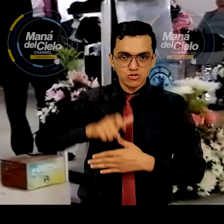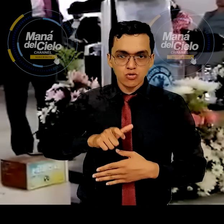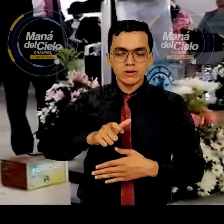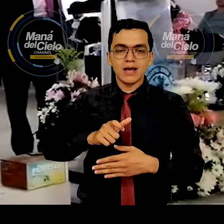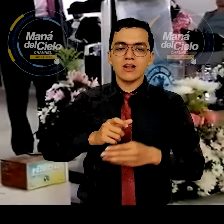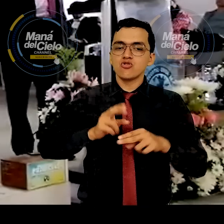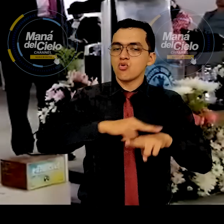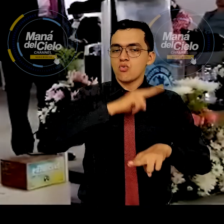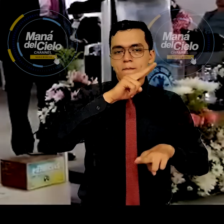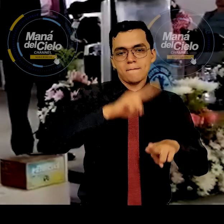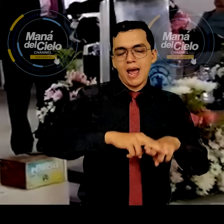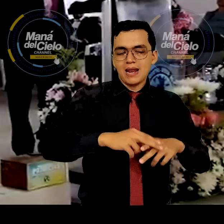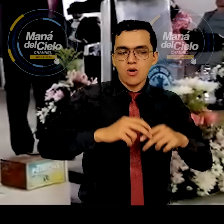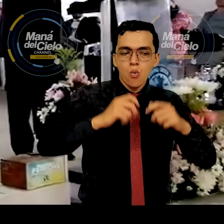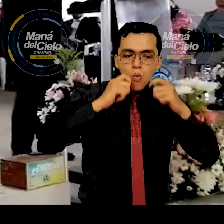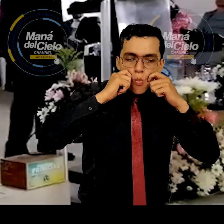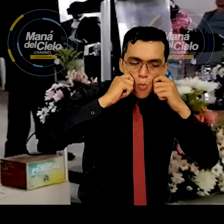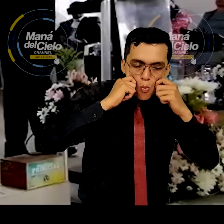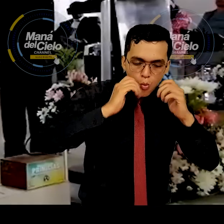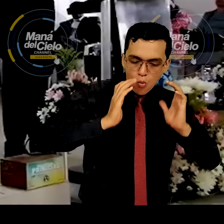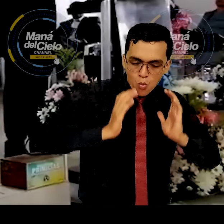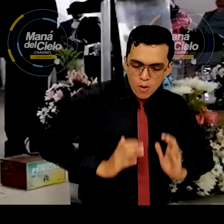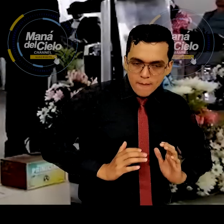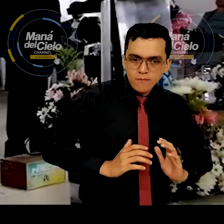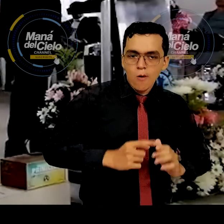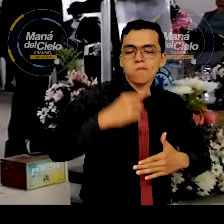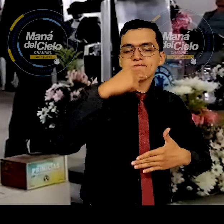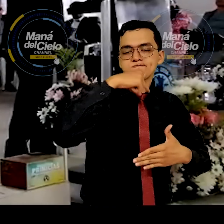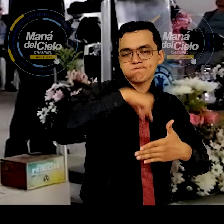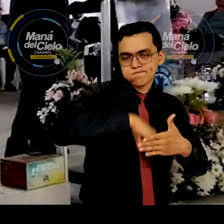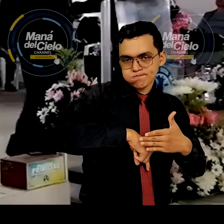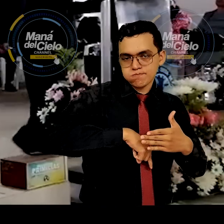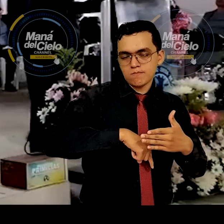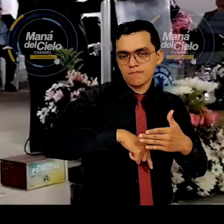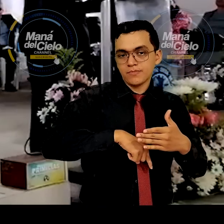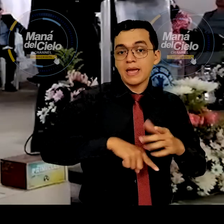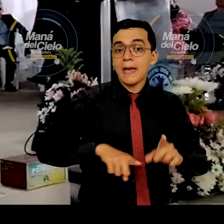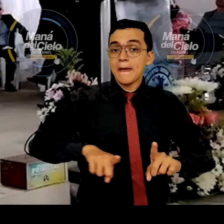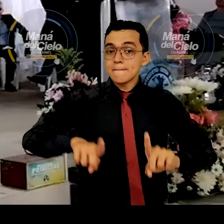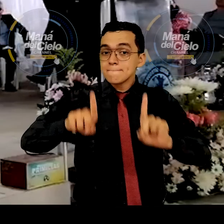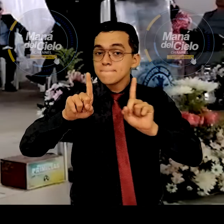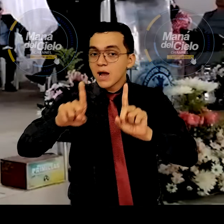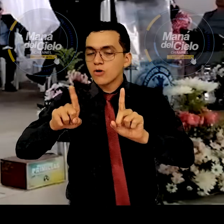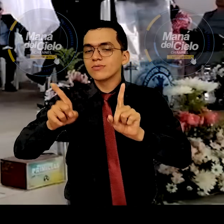dos cosas. Mi hombre natural no hubiera venido a Carrizal hoy.